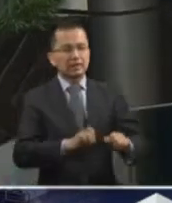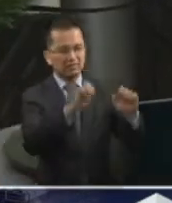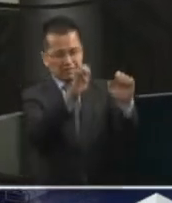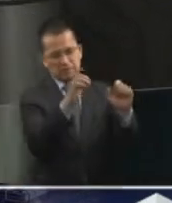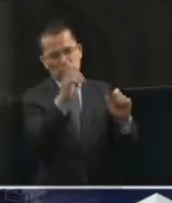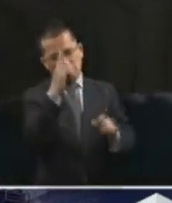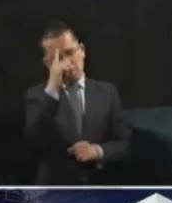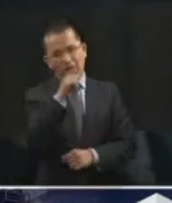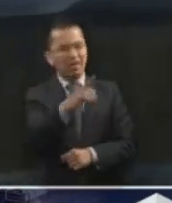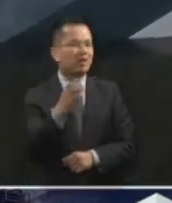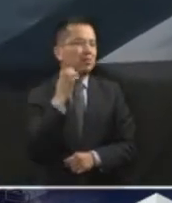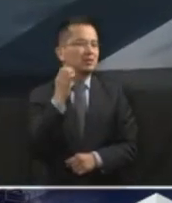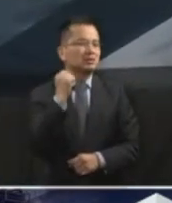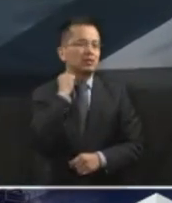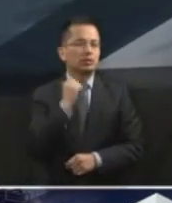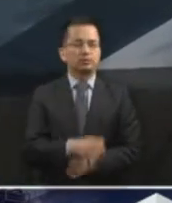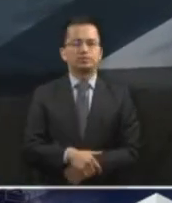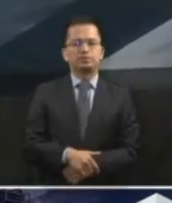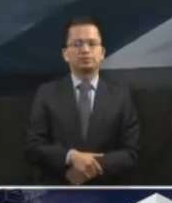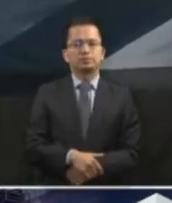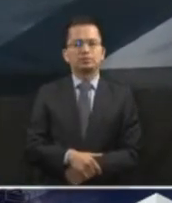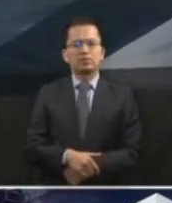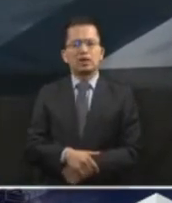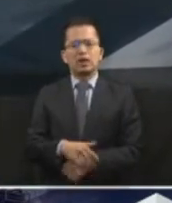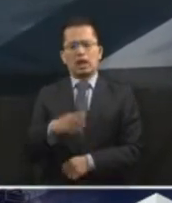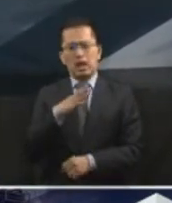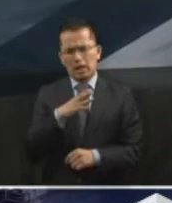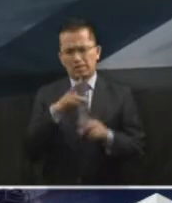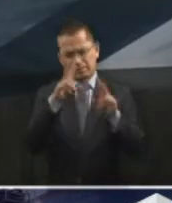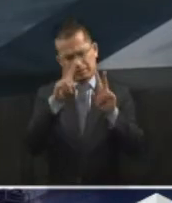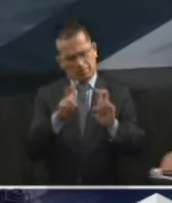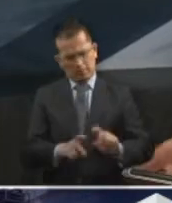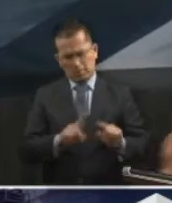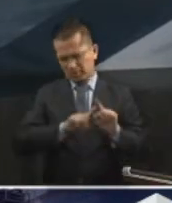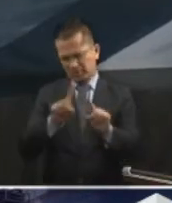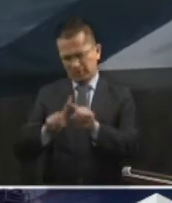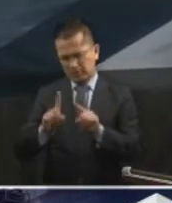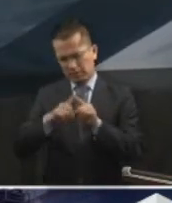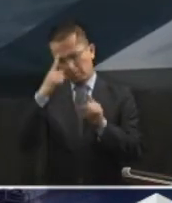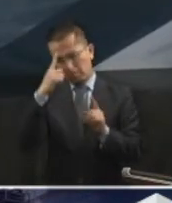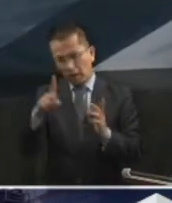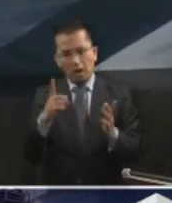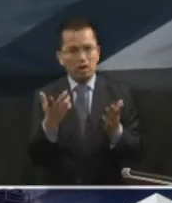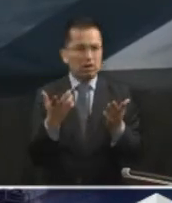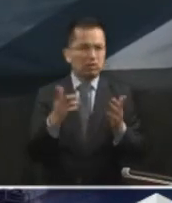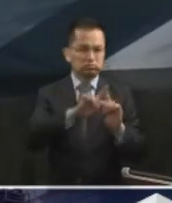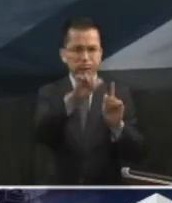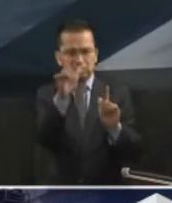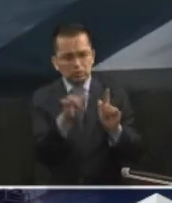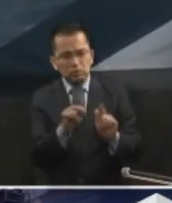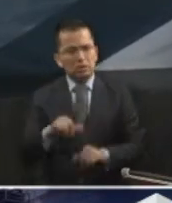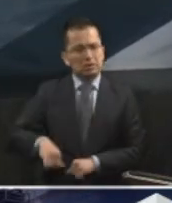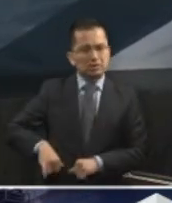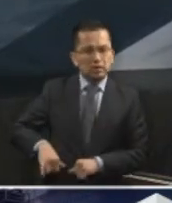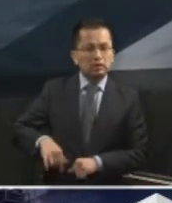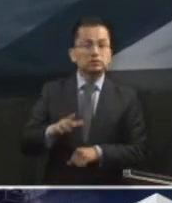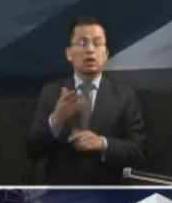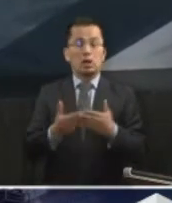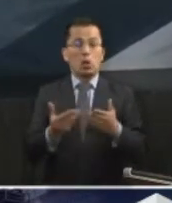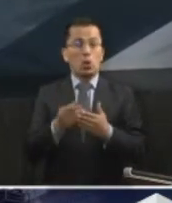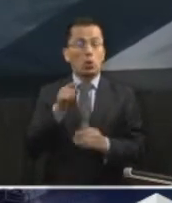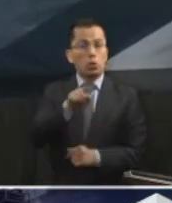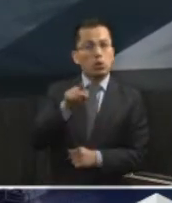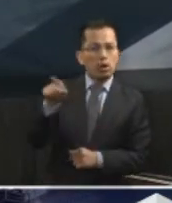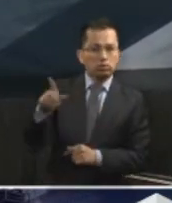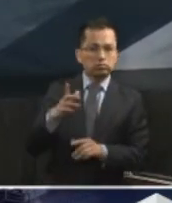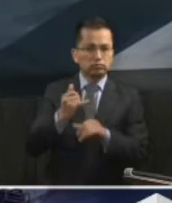Bueno, lo comentaba, hay varios temas que están en la agenda nacional, en la agenda pública, por supuesto, que los medios de información están observando del